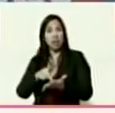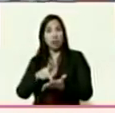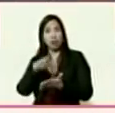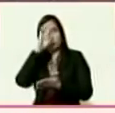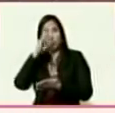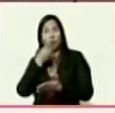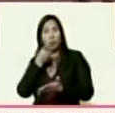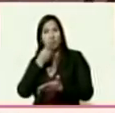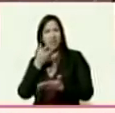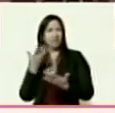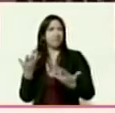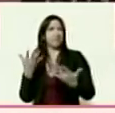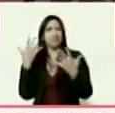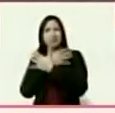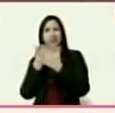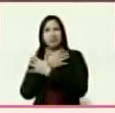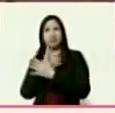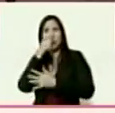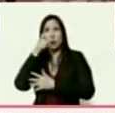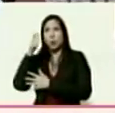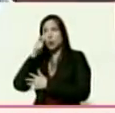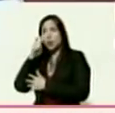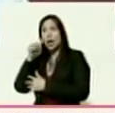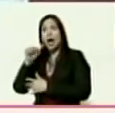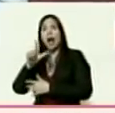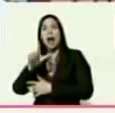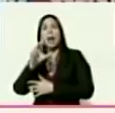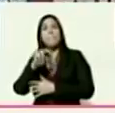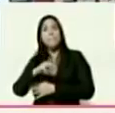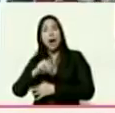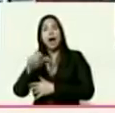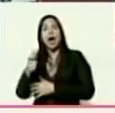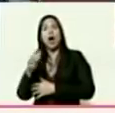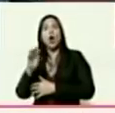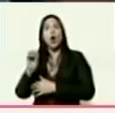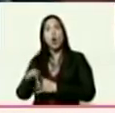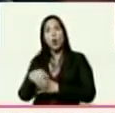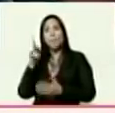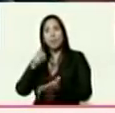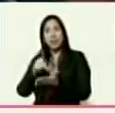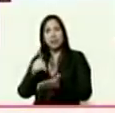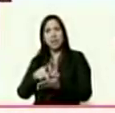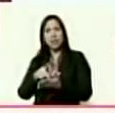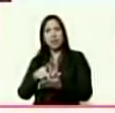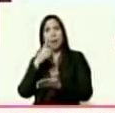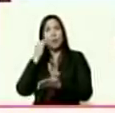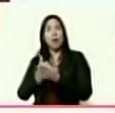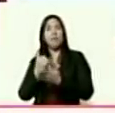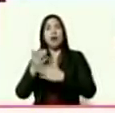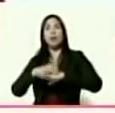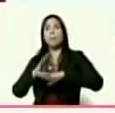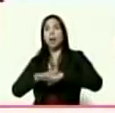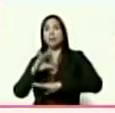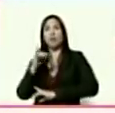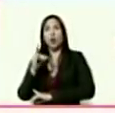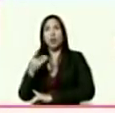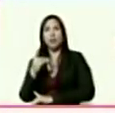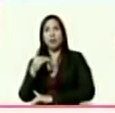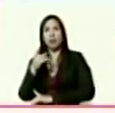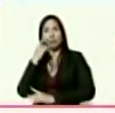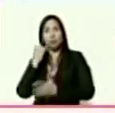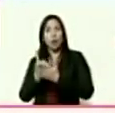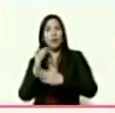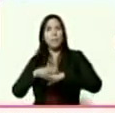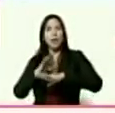presente. Y los observadores de Almagro, presente. Vamos a ver qué pasa en Bolivia. Vamos a ver qué pasa en